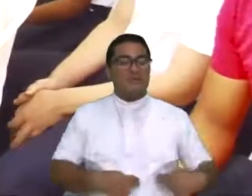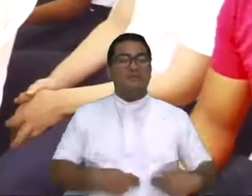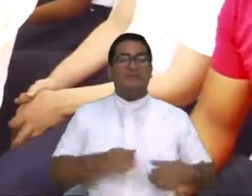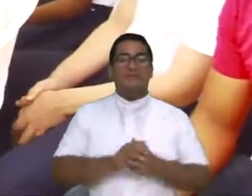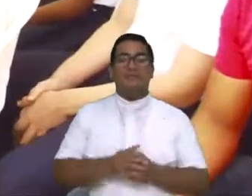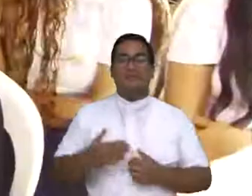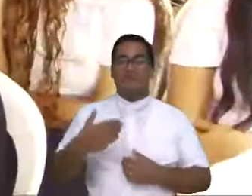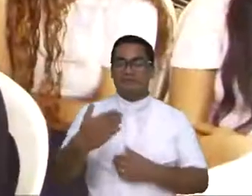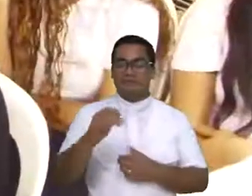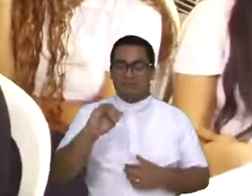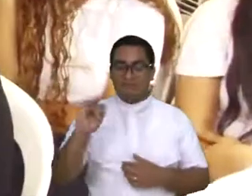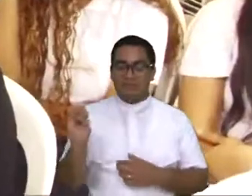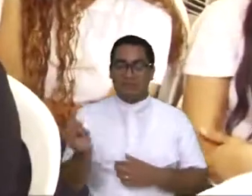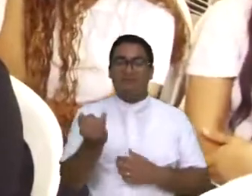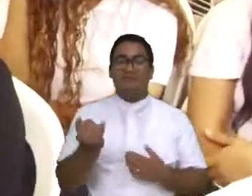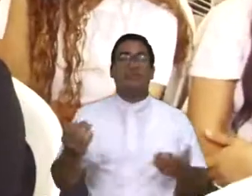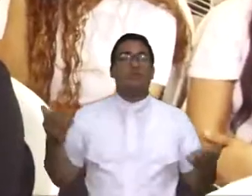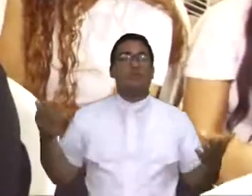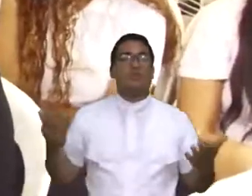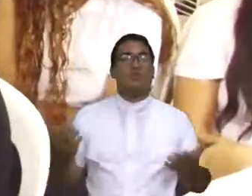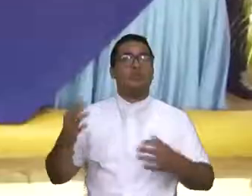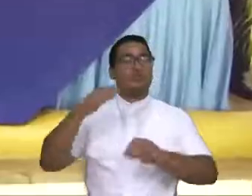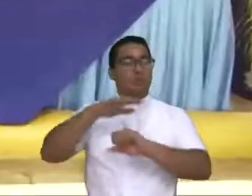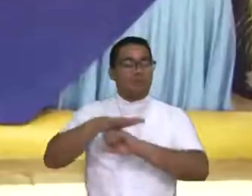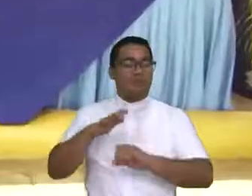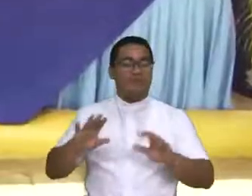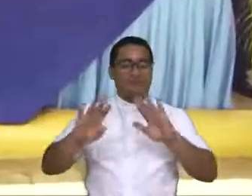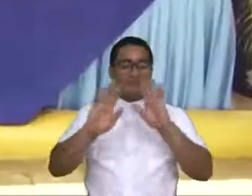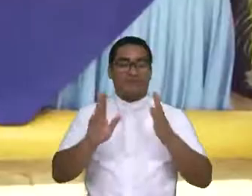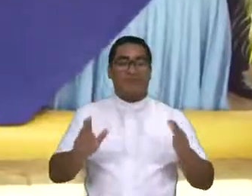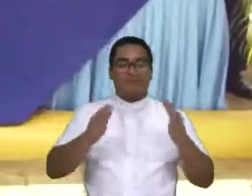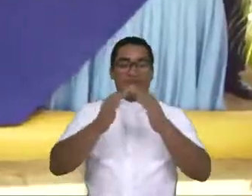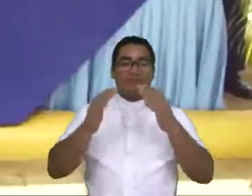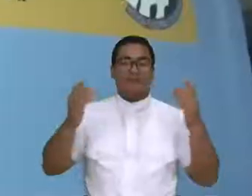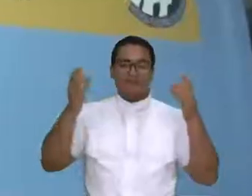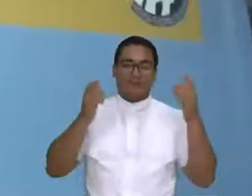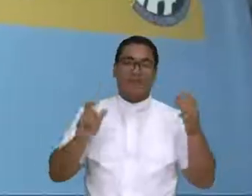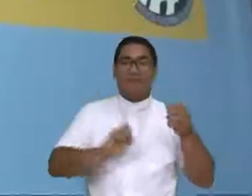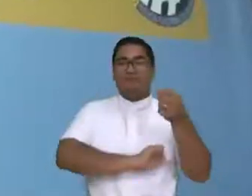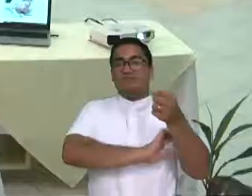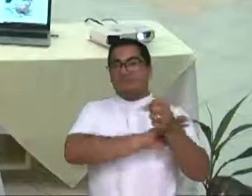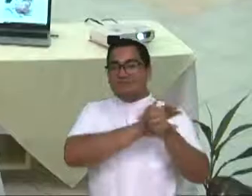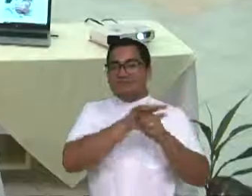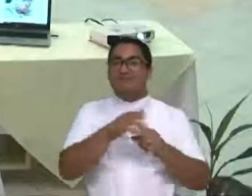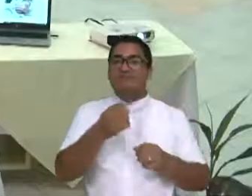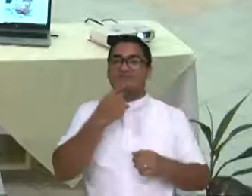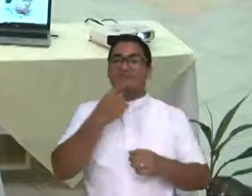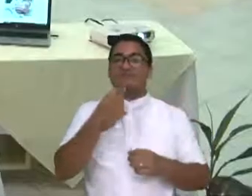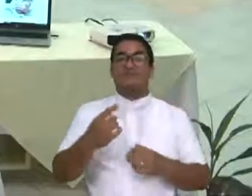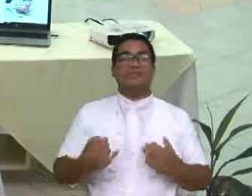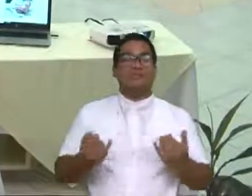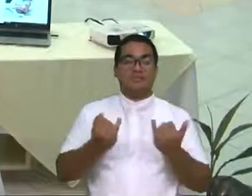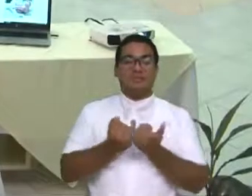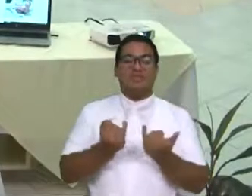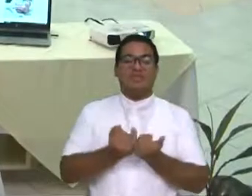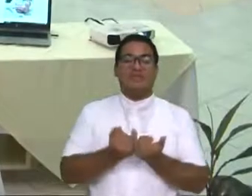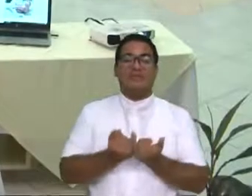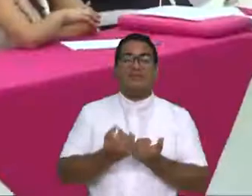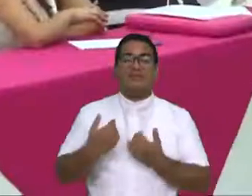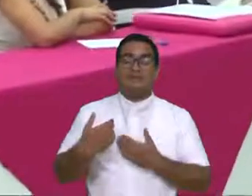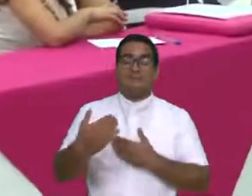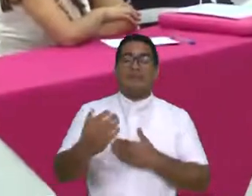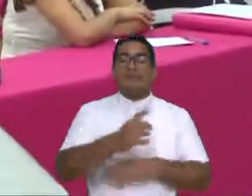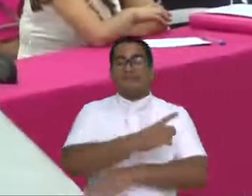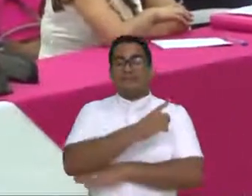el jueves se hará el relanzamiento de la Comisaría de la Mujer en Ciudad Sandino y en San Rafael del Sur. También informó que en los próximos